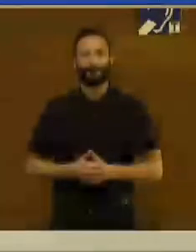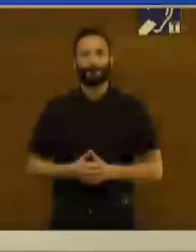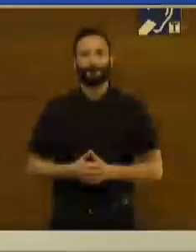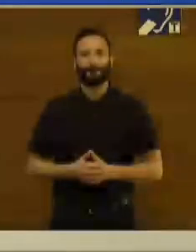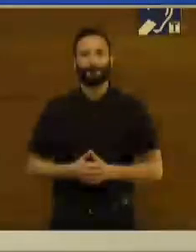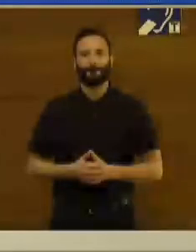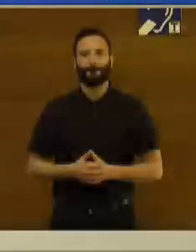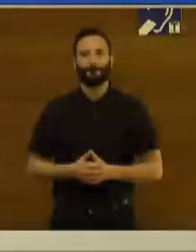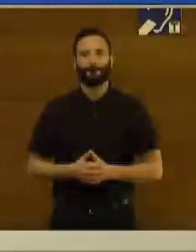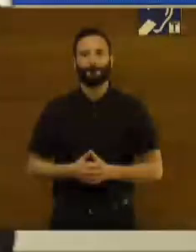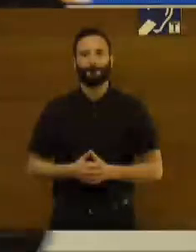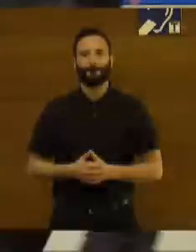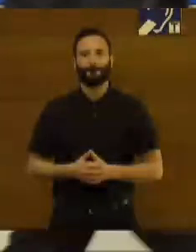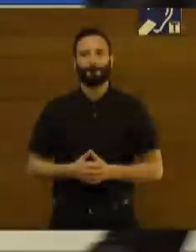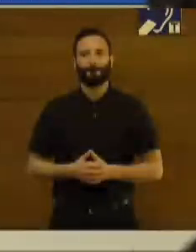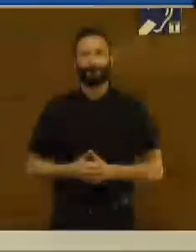¡Gracias!